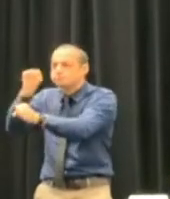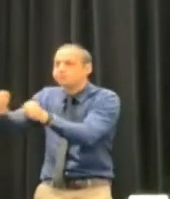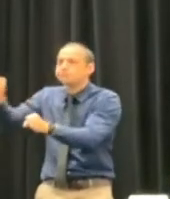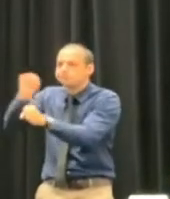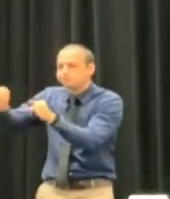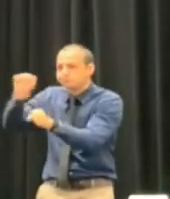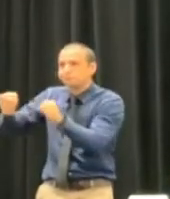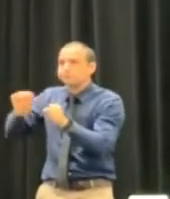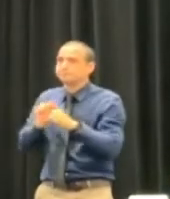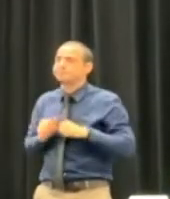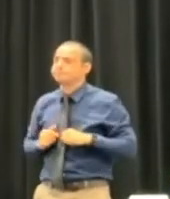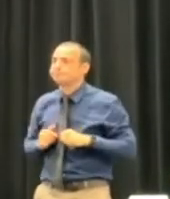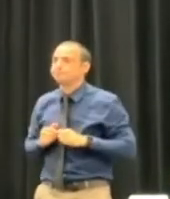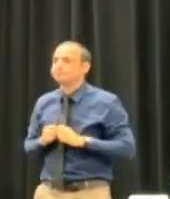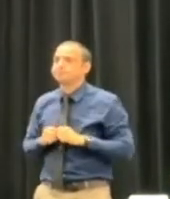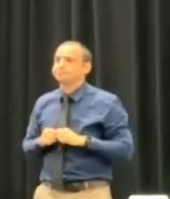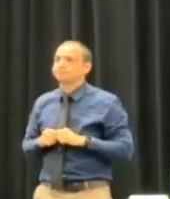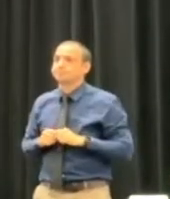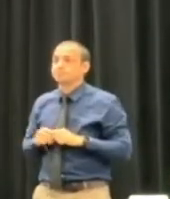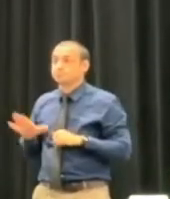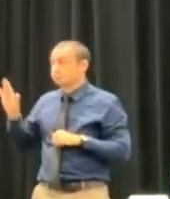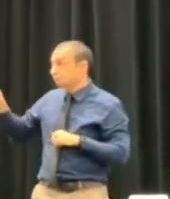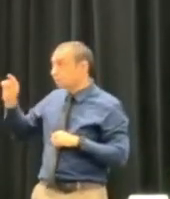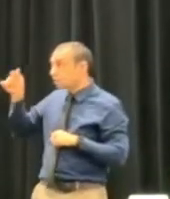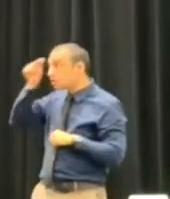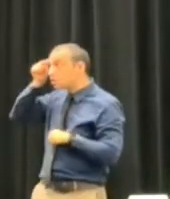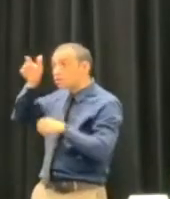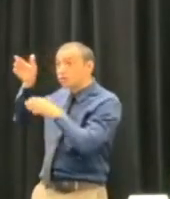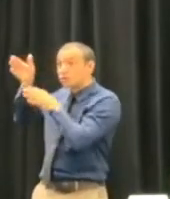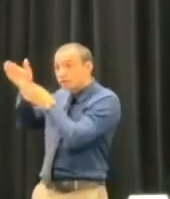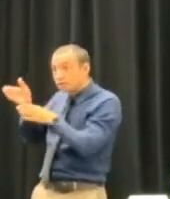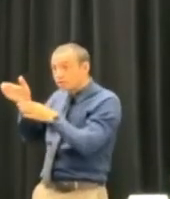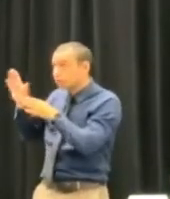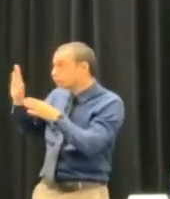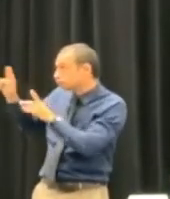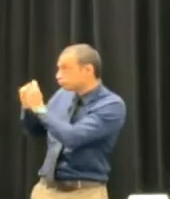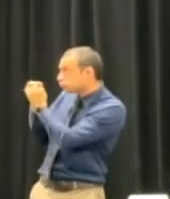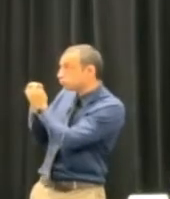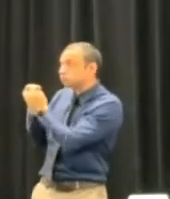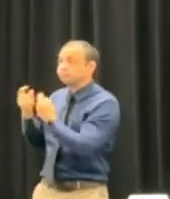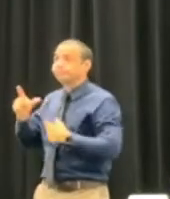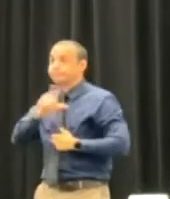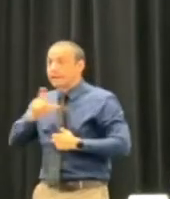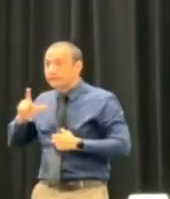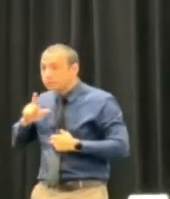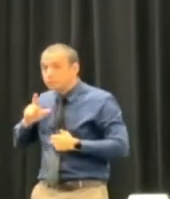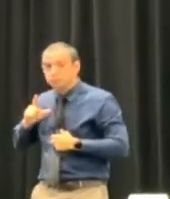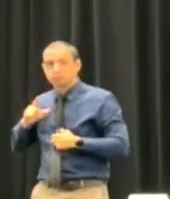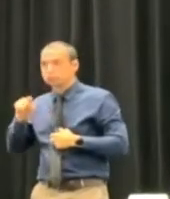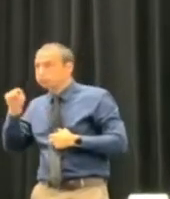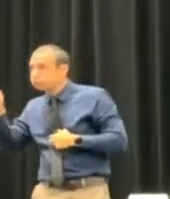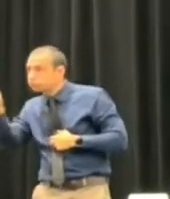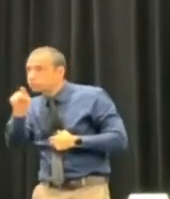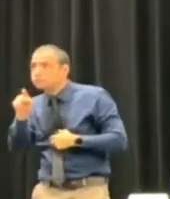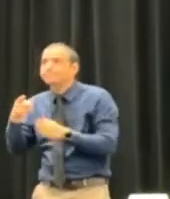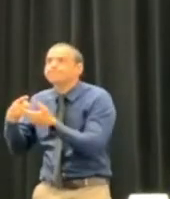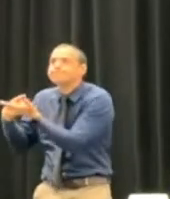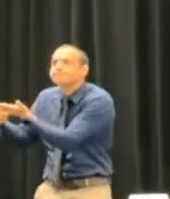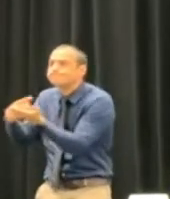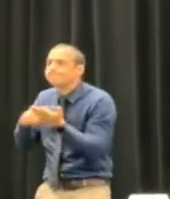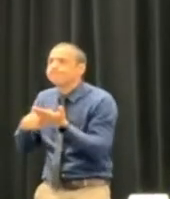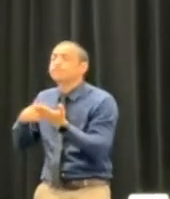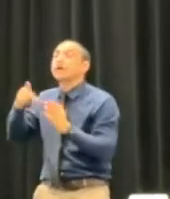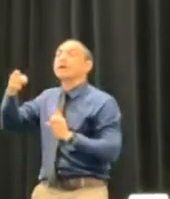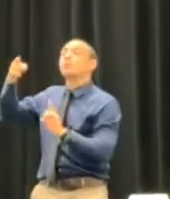se trabaja tanto por el ejecutivo con la junta de supervisión fiscal y con la legislatura para pasar por el proceso constitucional